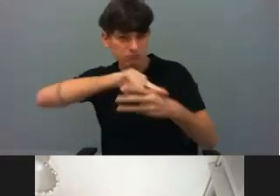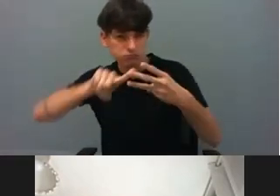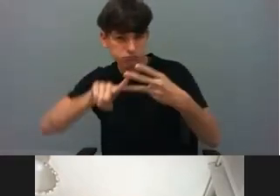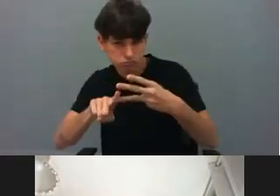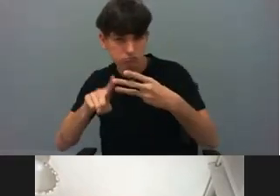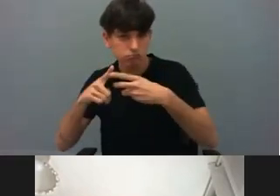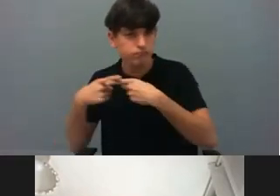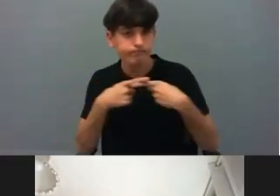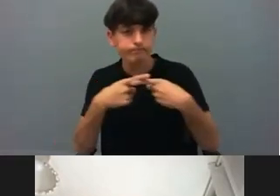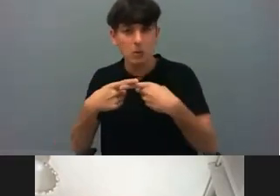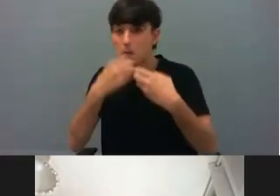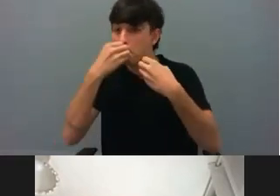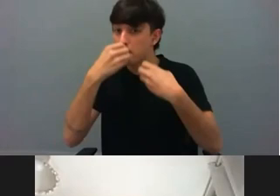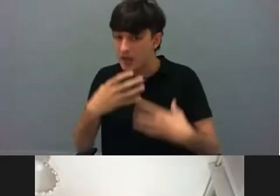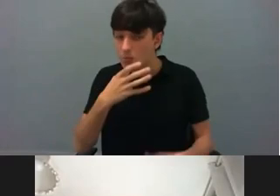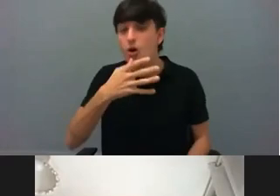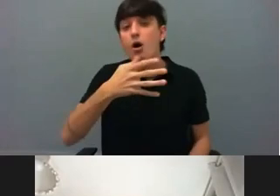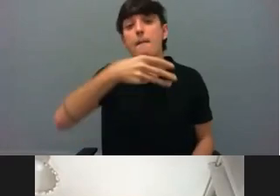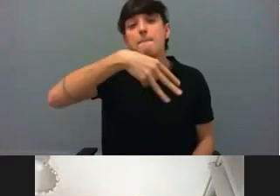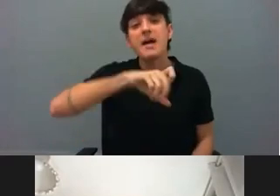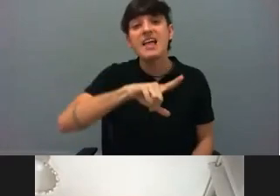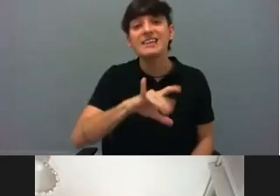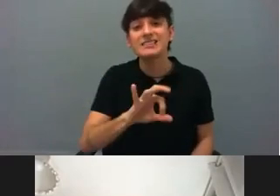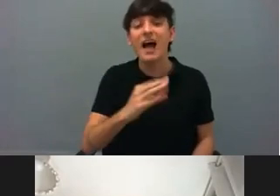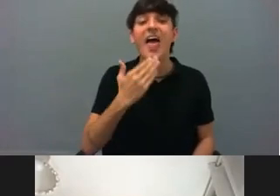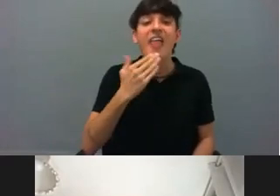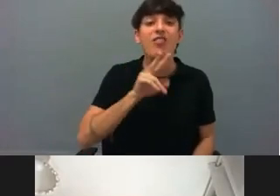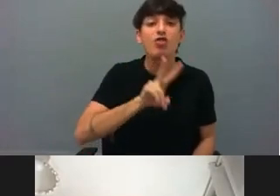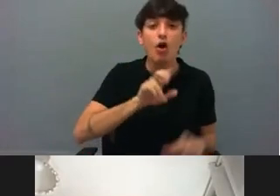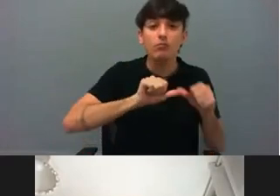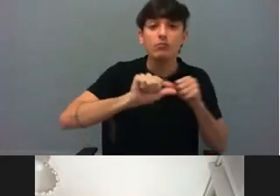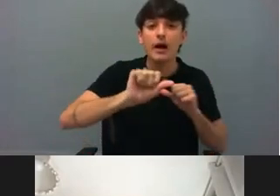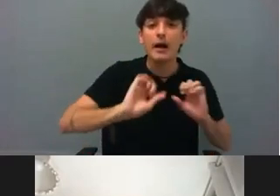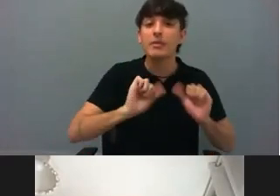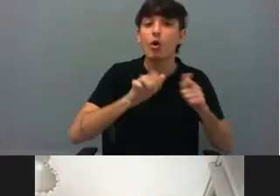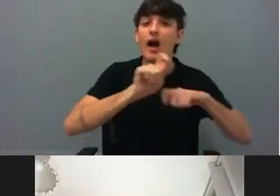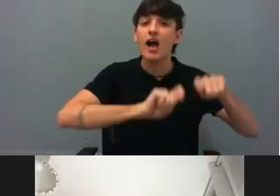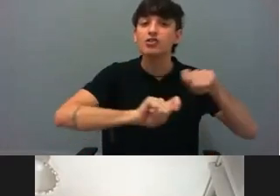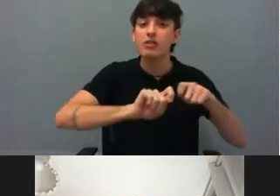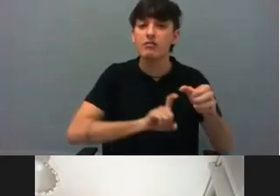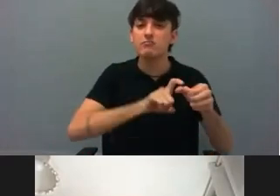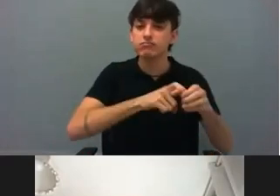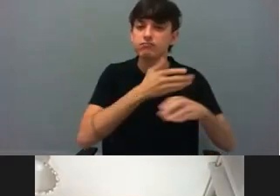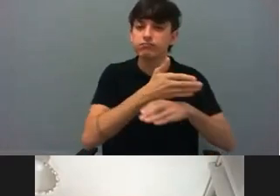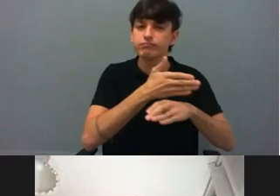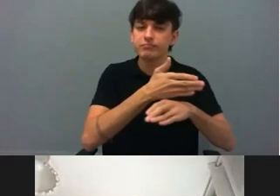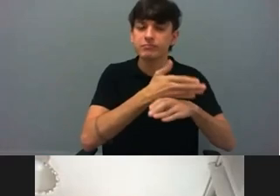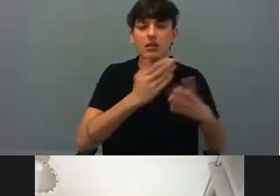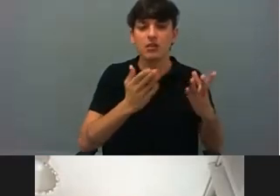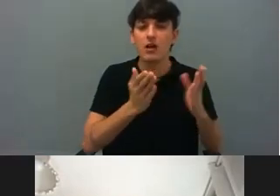Melissa empezó a ir a la asociación desde los 2 años. Y además de la